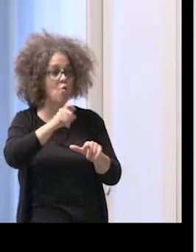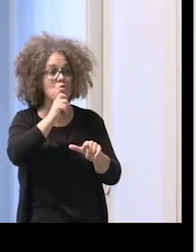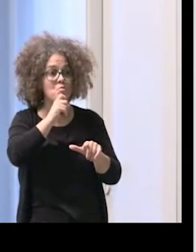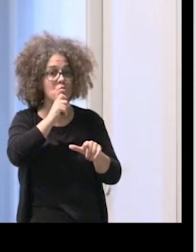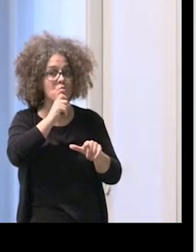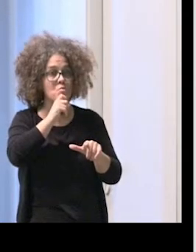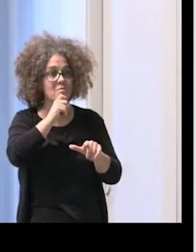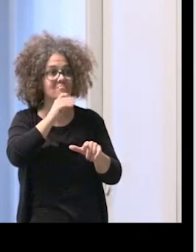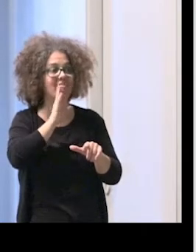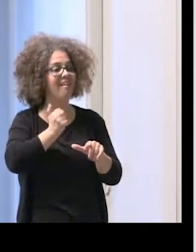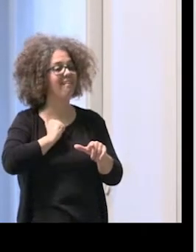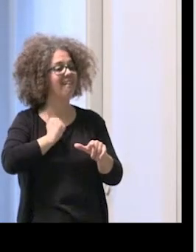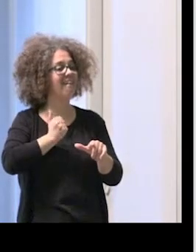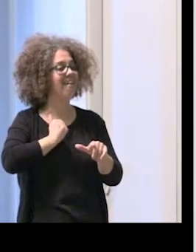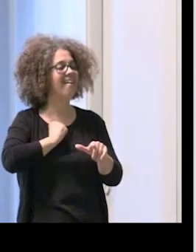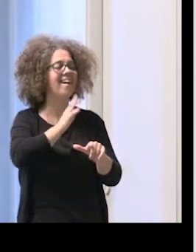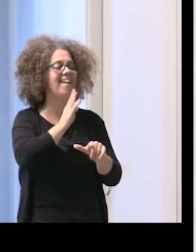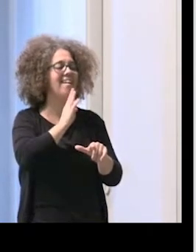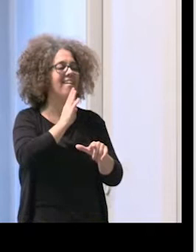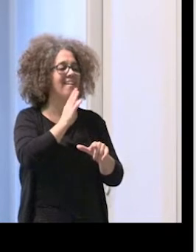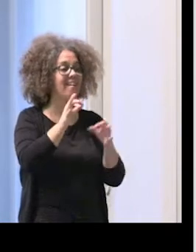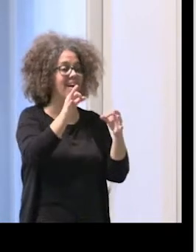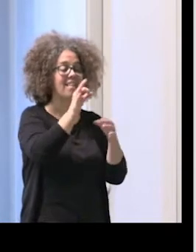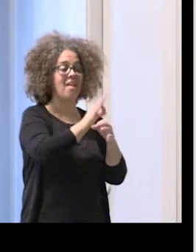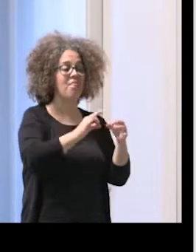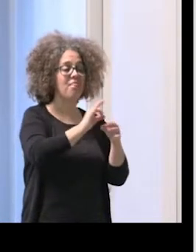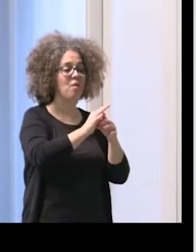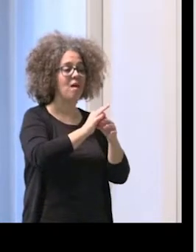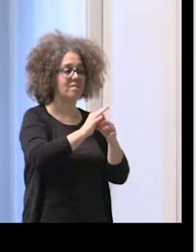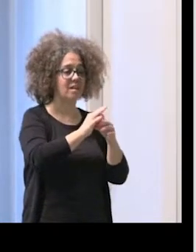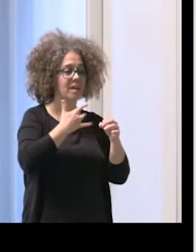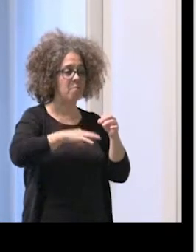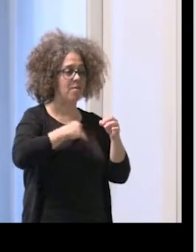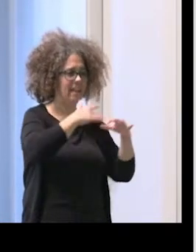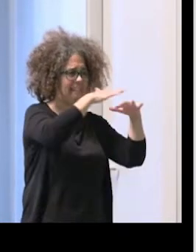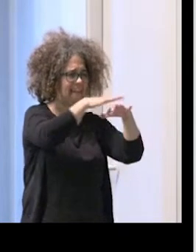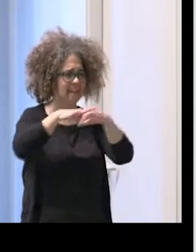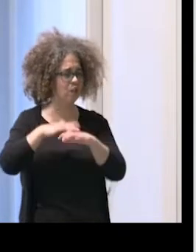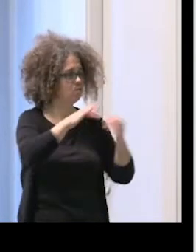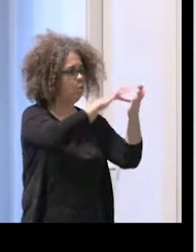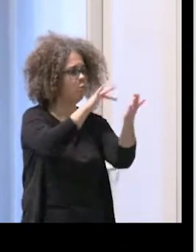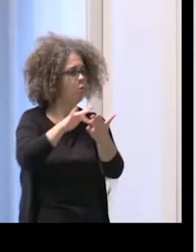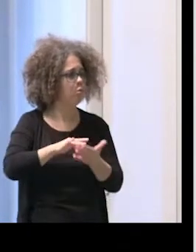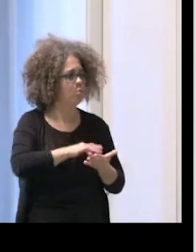embrionarias. Estas células que mencioné anteriormente, células pluripotentes embrionarias, lo que hicimos como un segundo